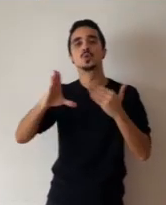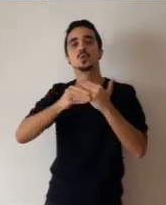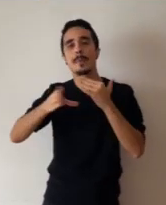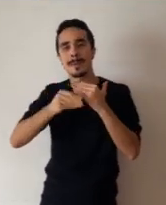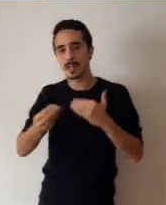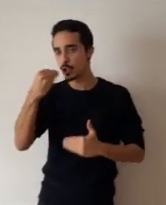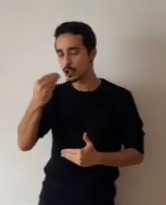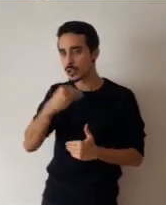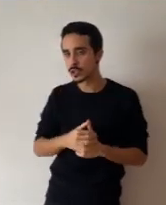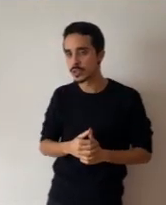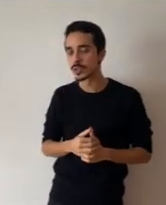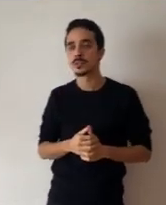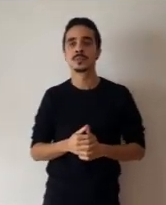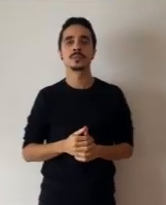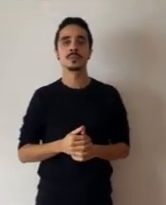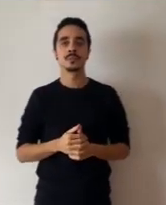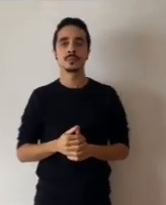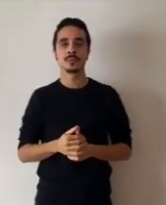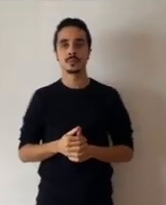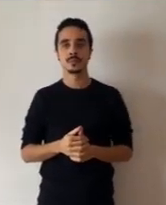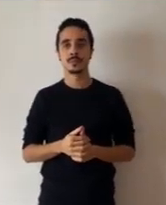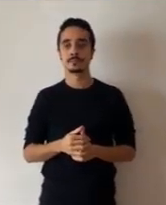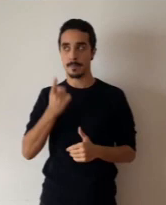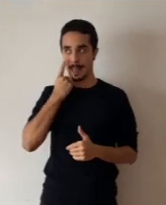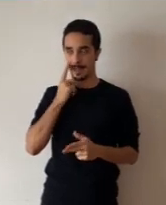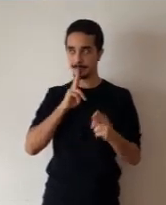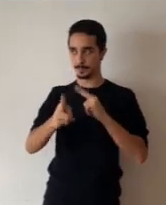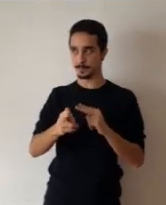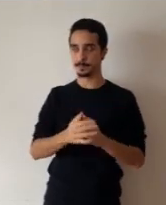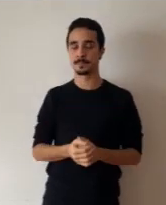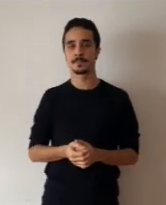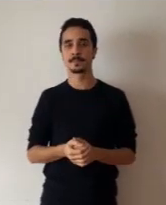de tomar suplementos? A ver,